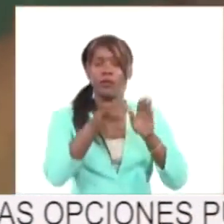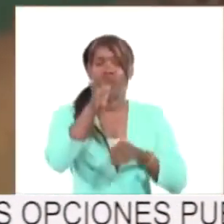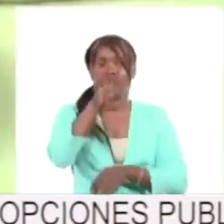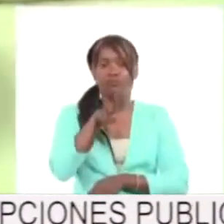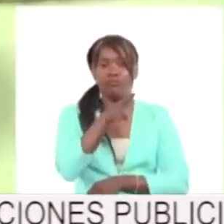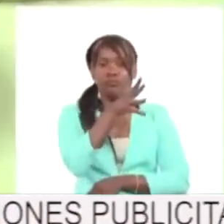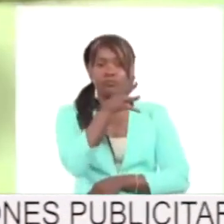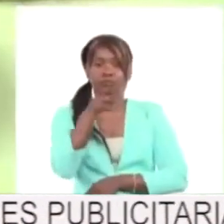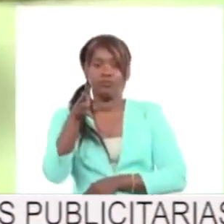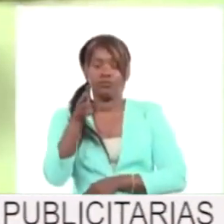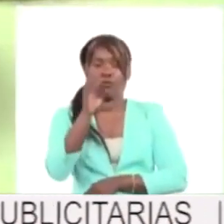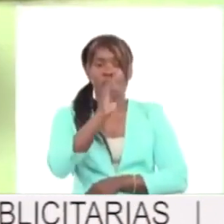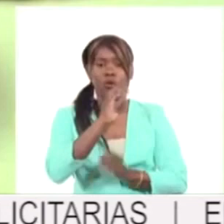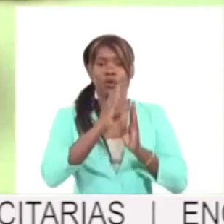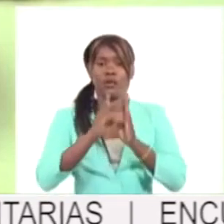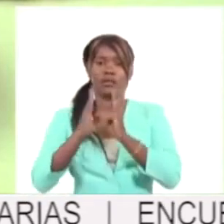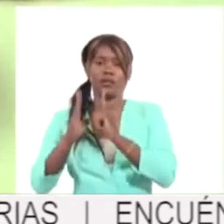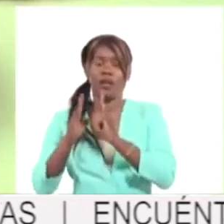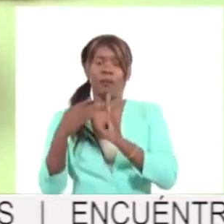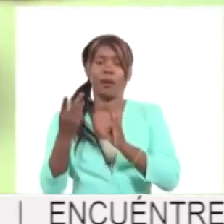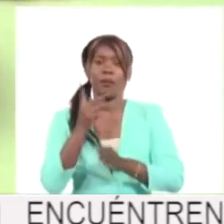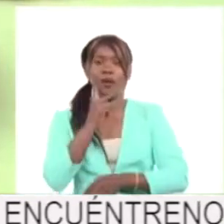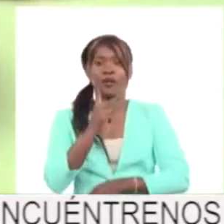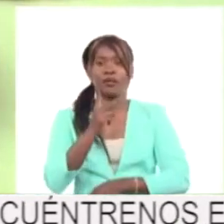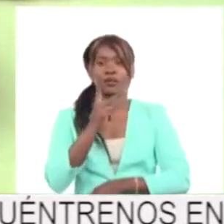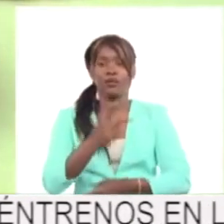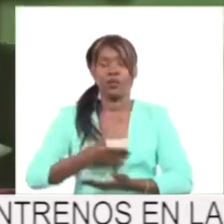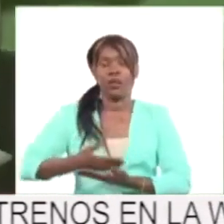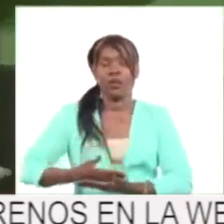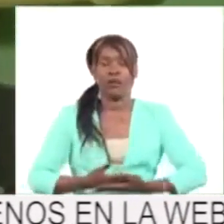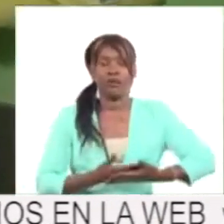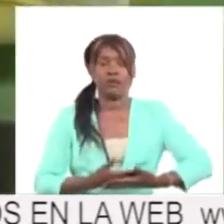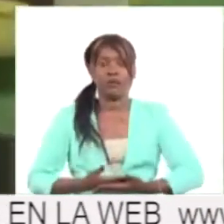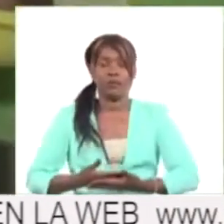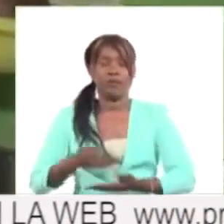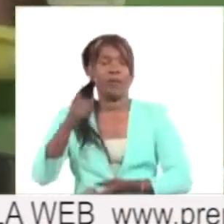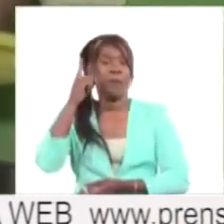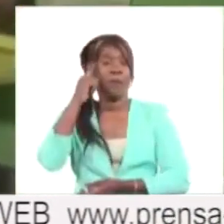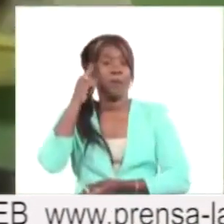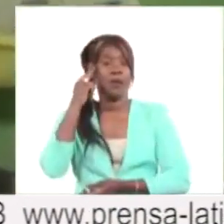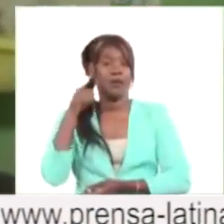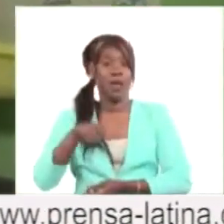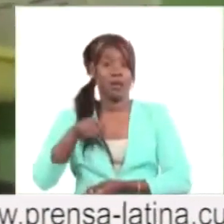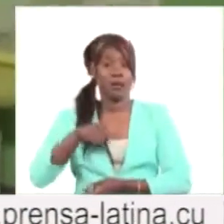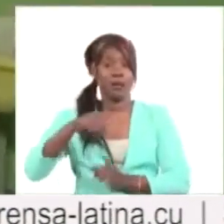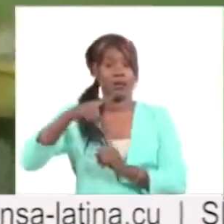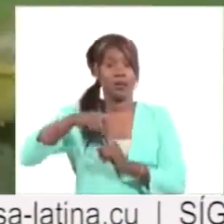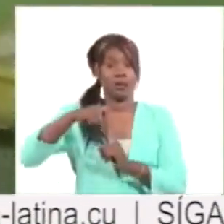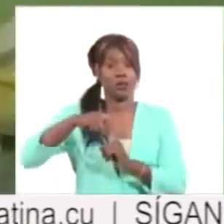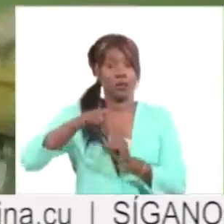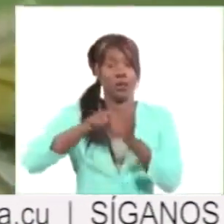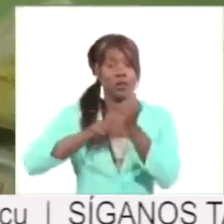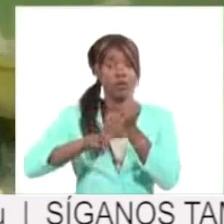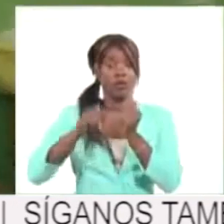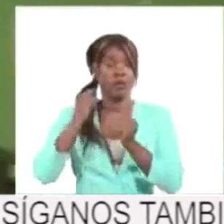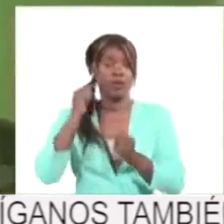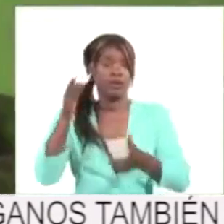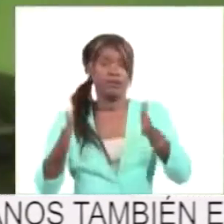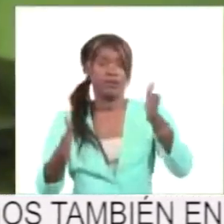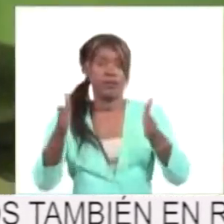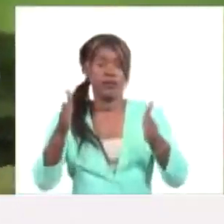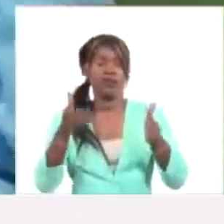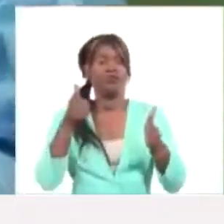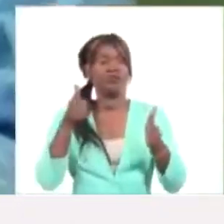deshidratación severa que puede llevar al choque a la muerte del paciente o una asignación inadecuada al recién nacido al momento